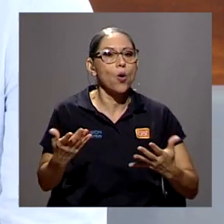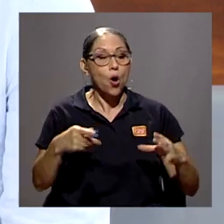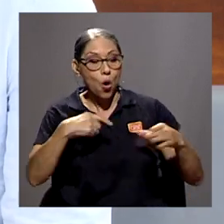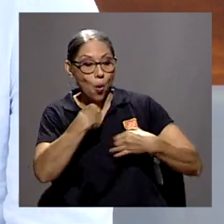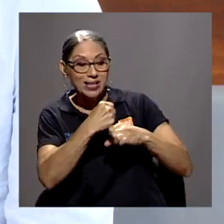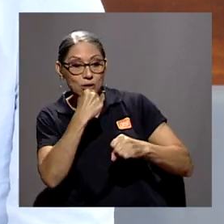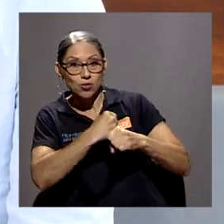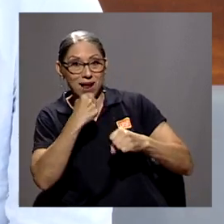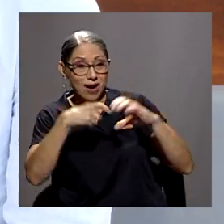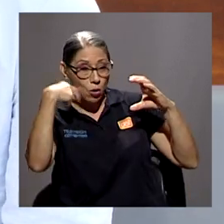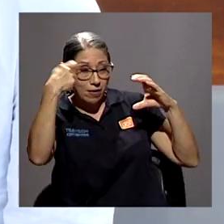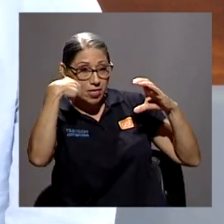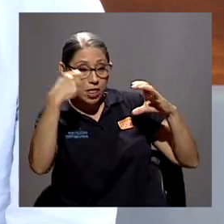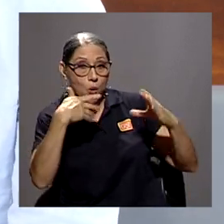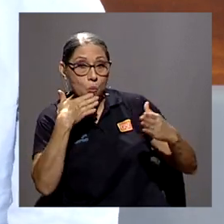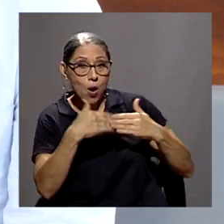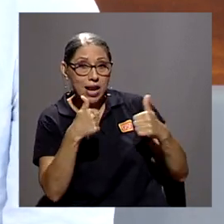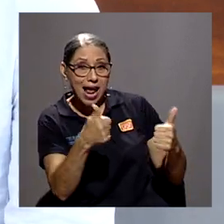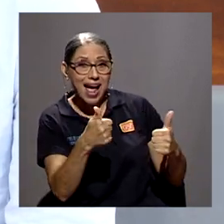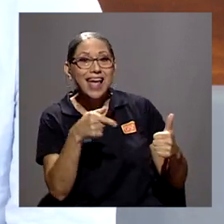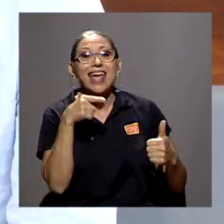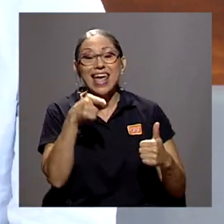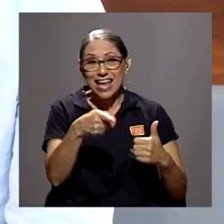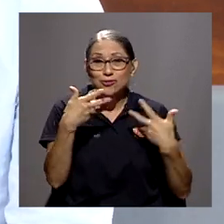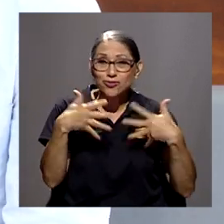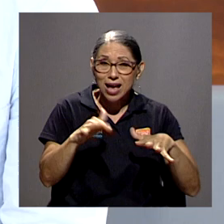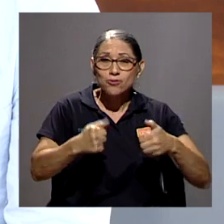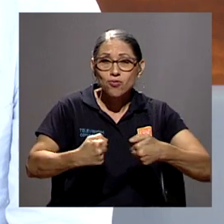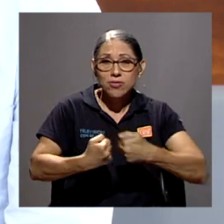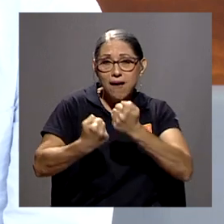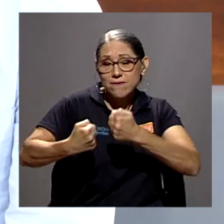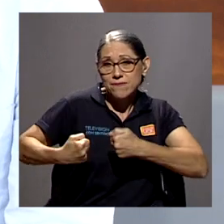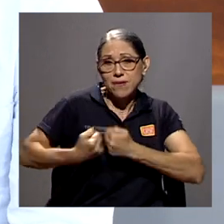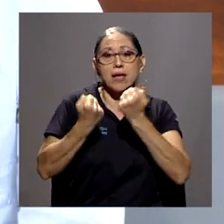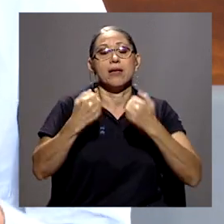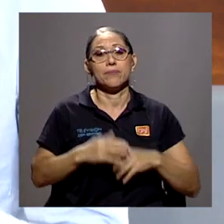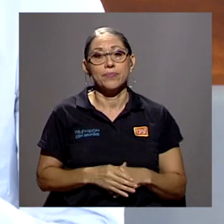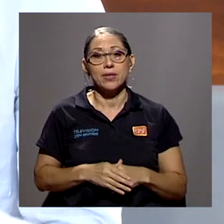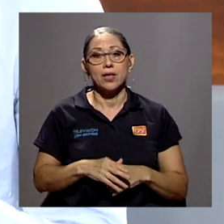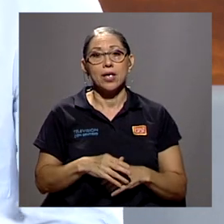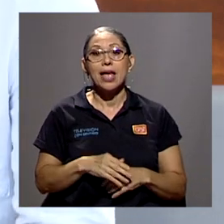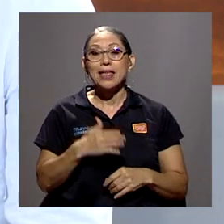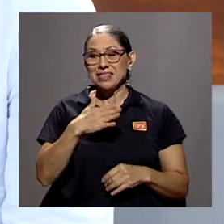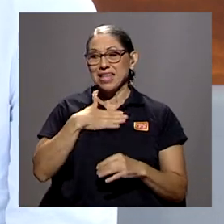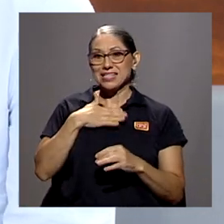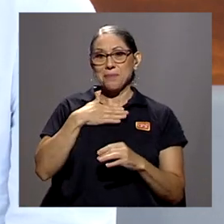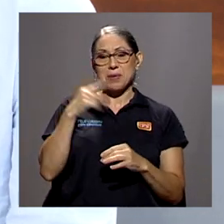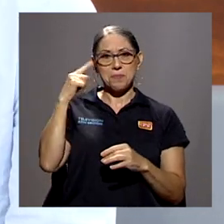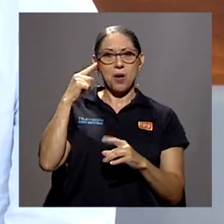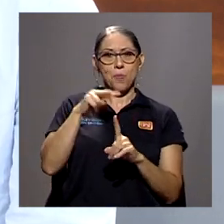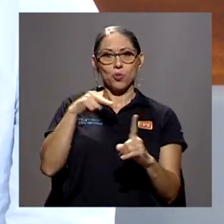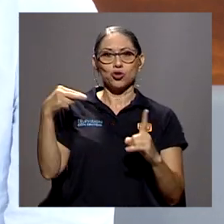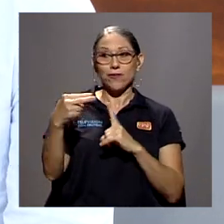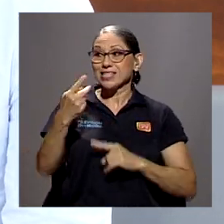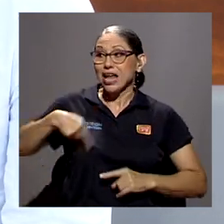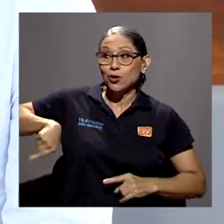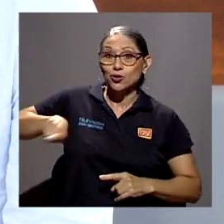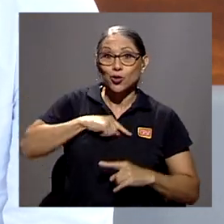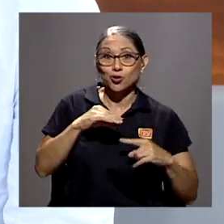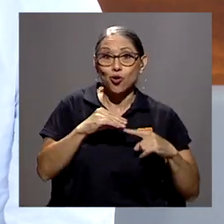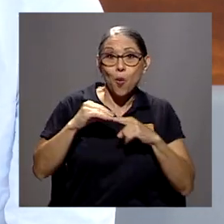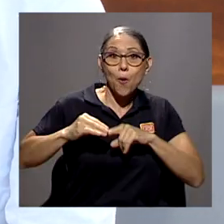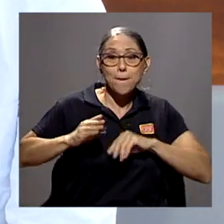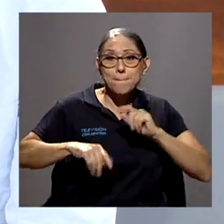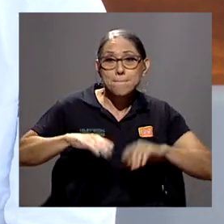buena entonces esos desafíos los ha planteado y nosotros bueno de mi puntaje está como percusionistas nosotros